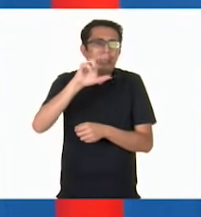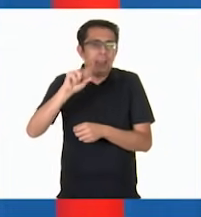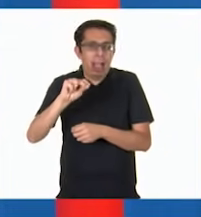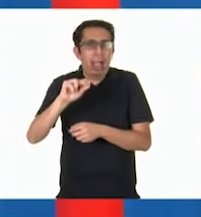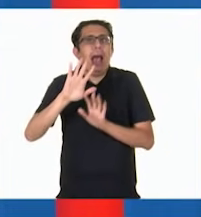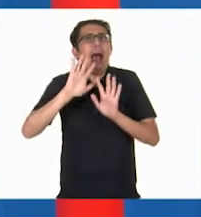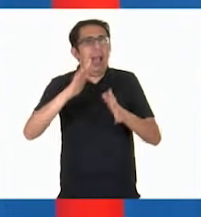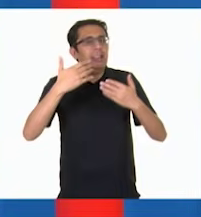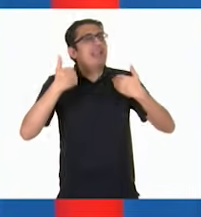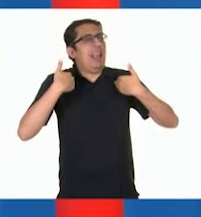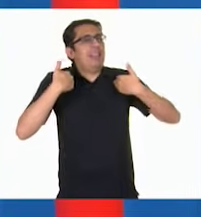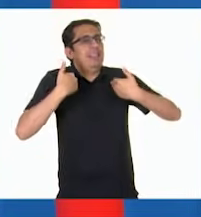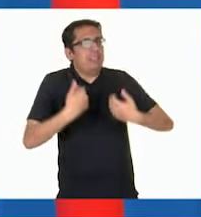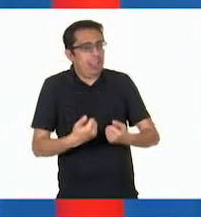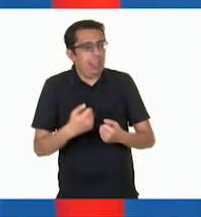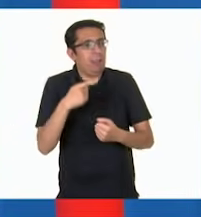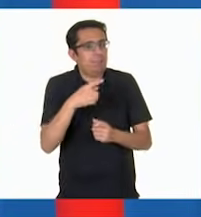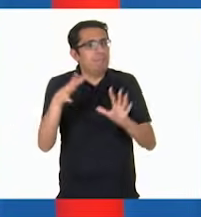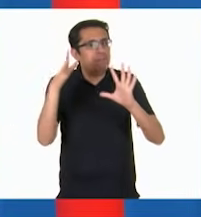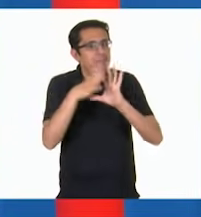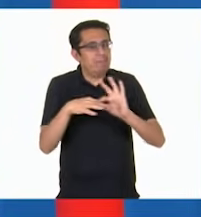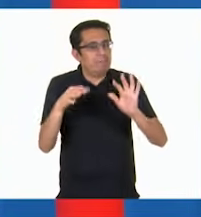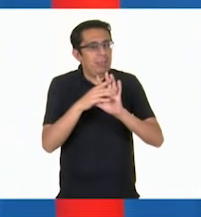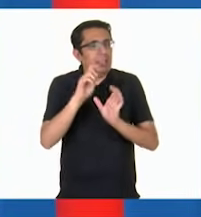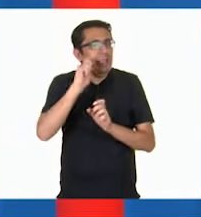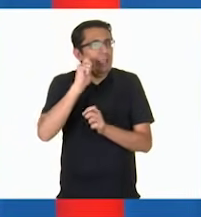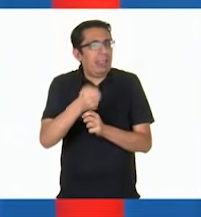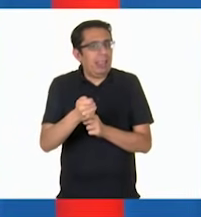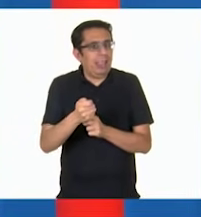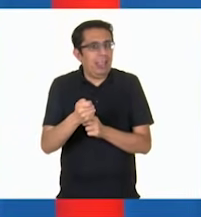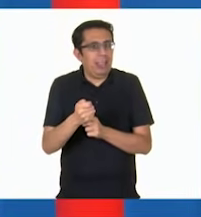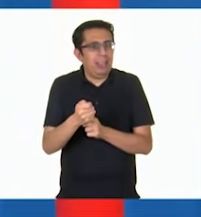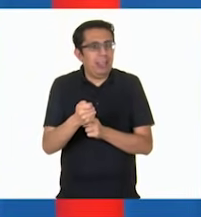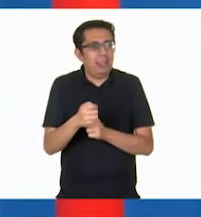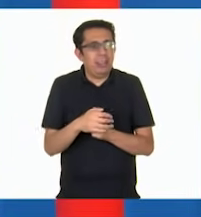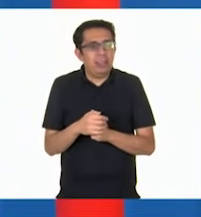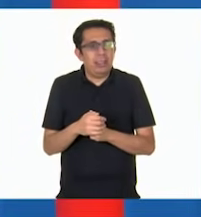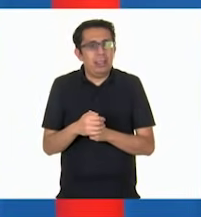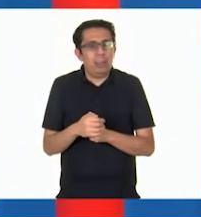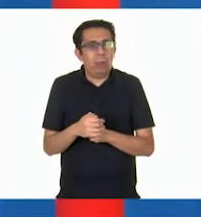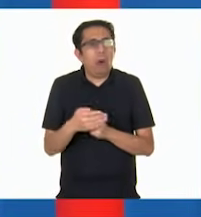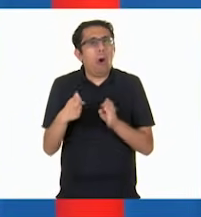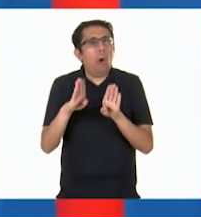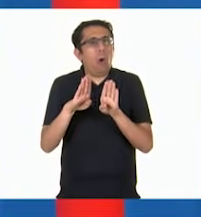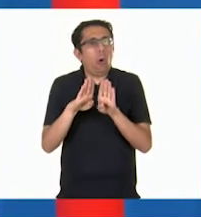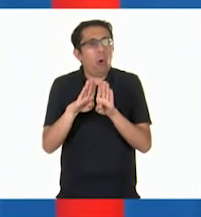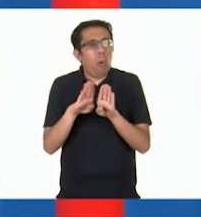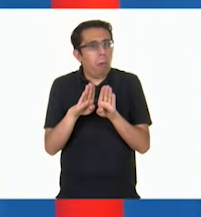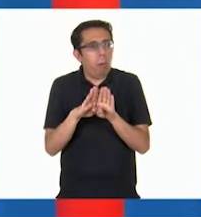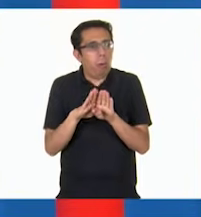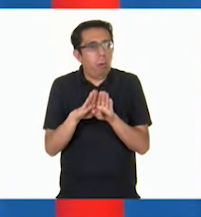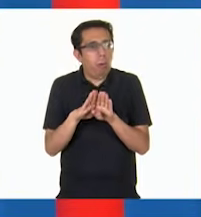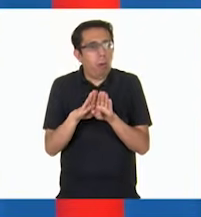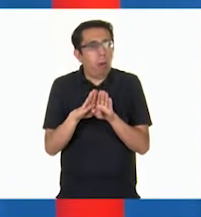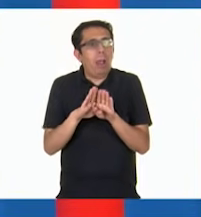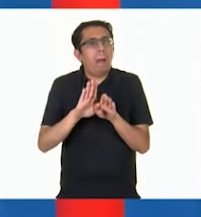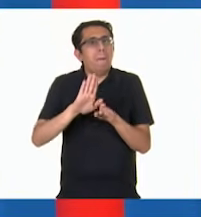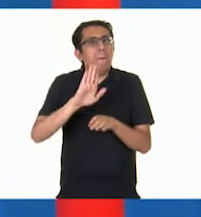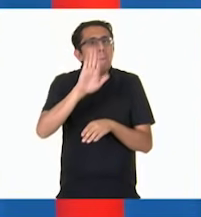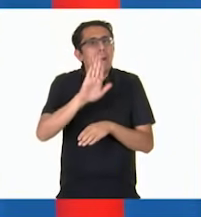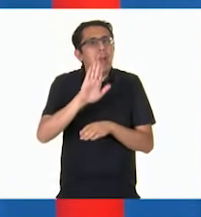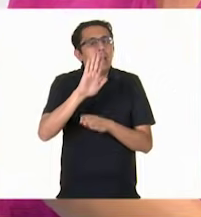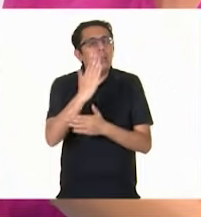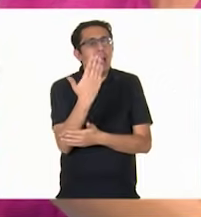entiendo a lo que se refiere con cómo es poner un espejo.